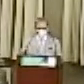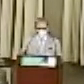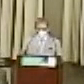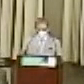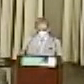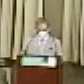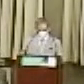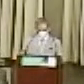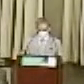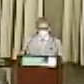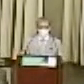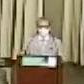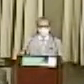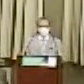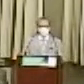Muchas gracias.